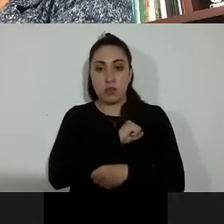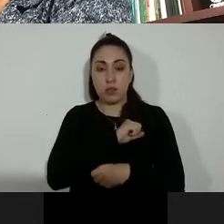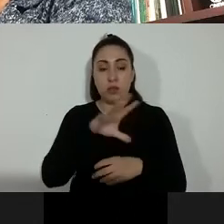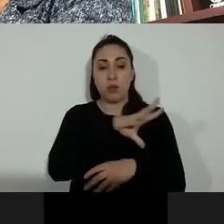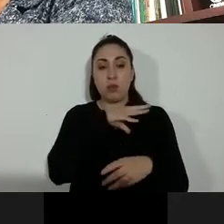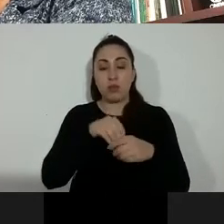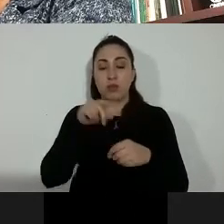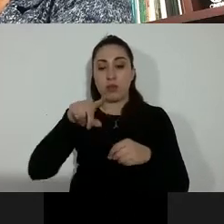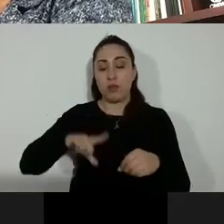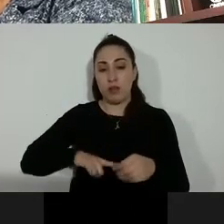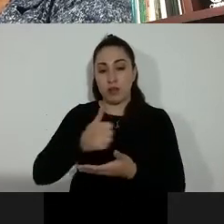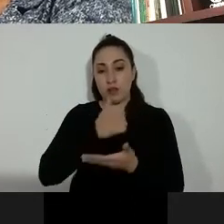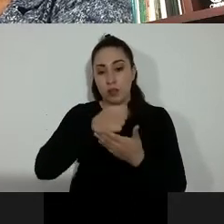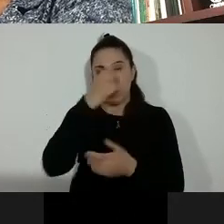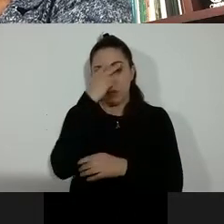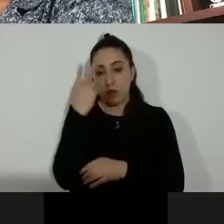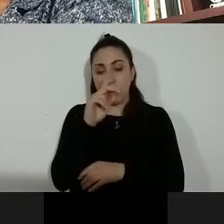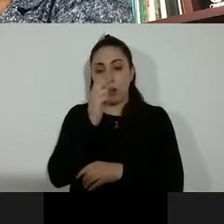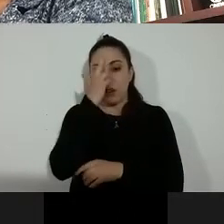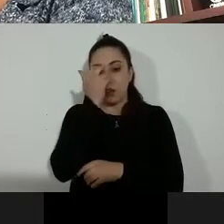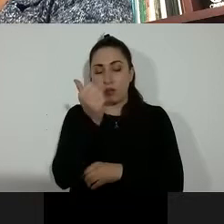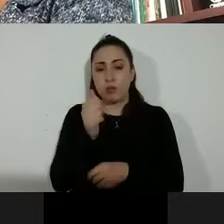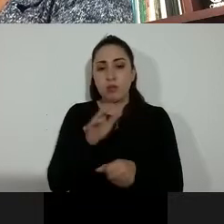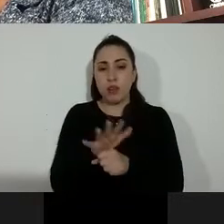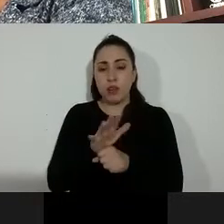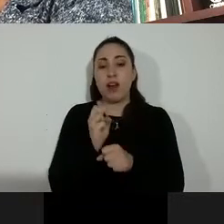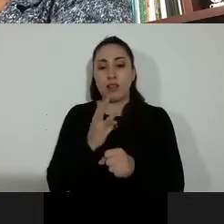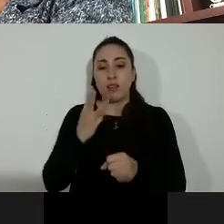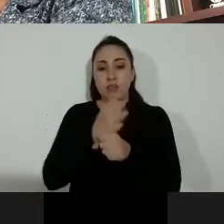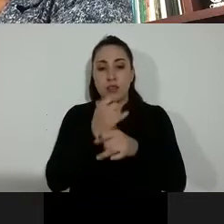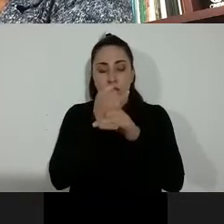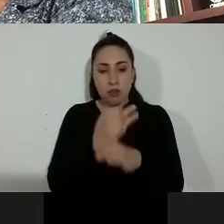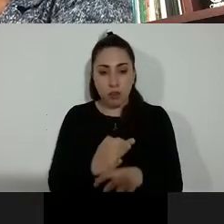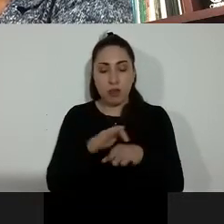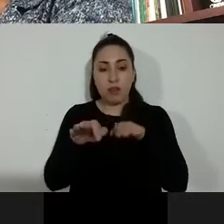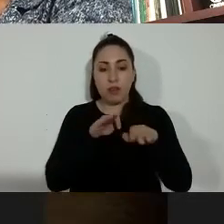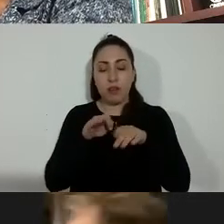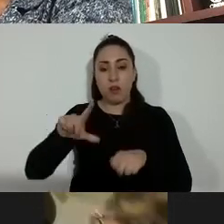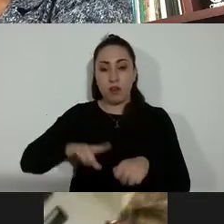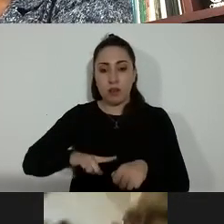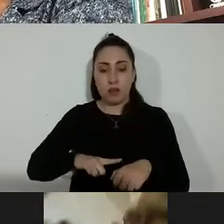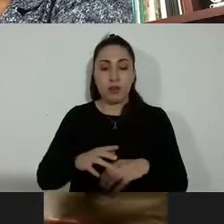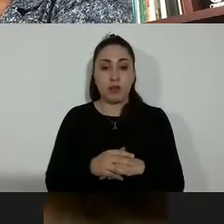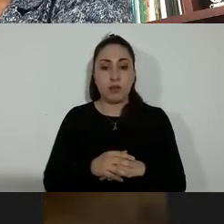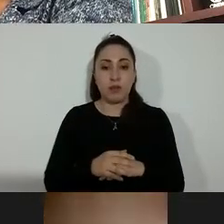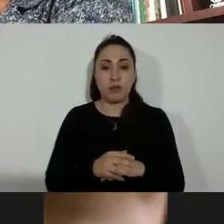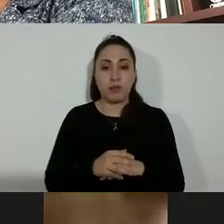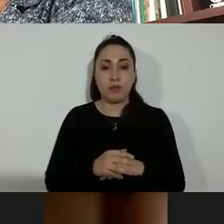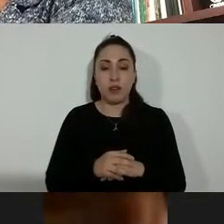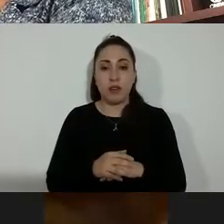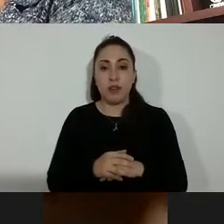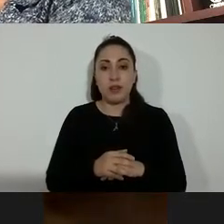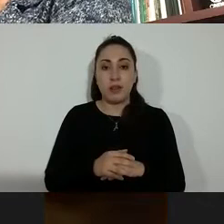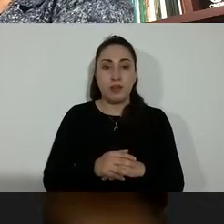de la Ciudad de México, con motivo de la glosa del tercer informe de gobierno, y en razón de ello solo se da cuenta de